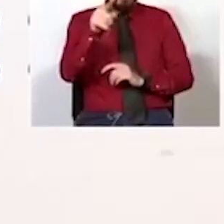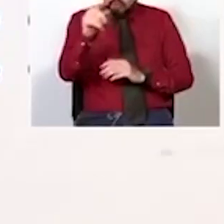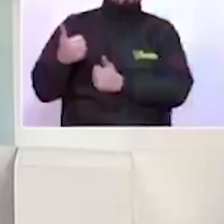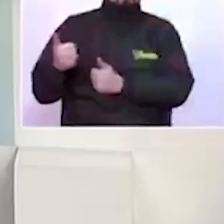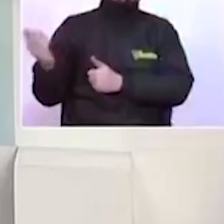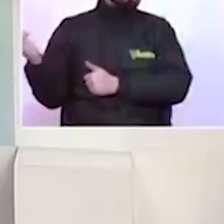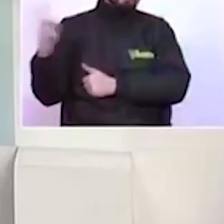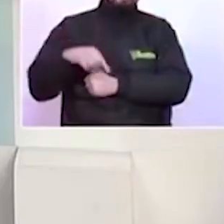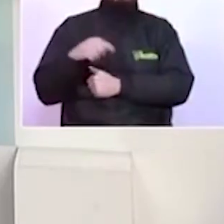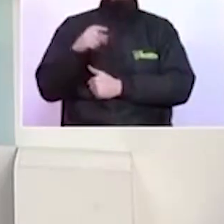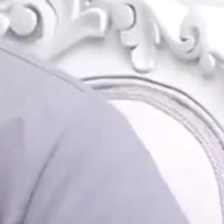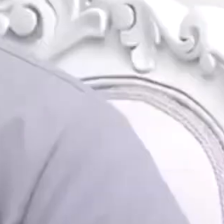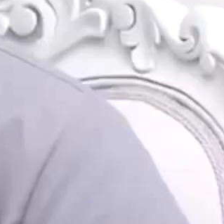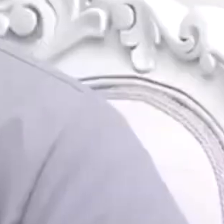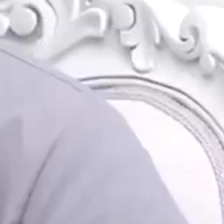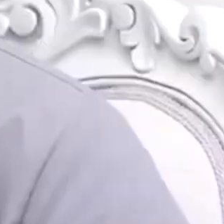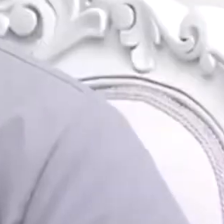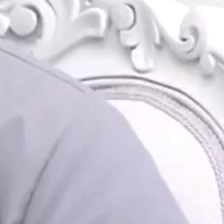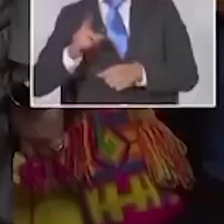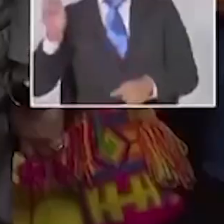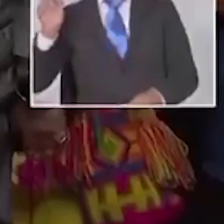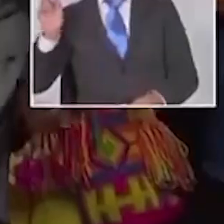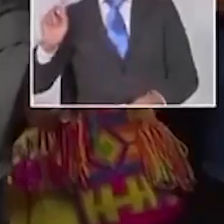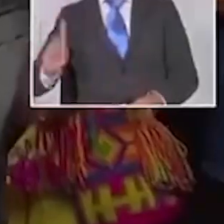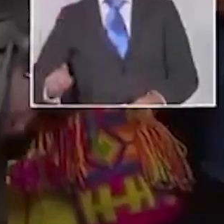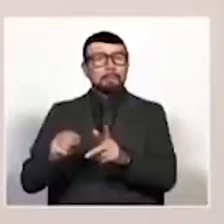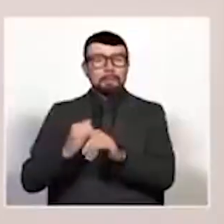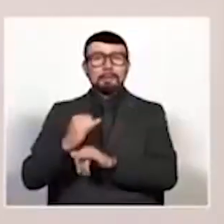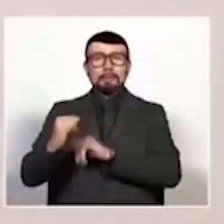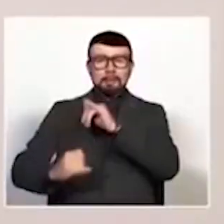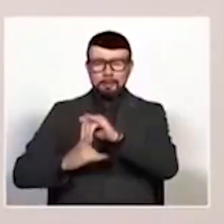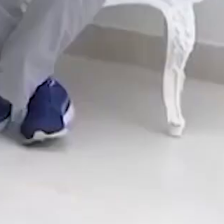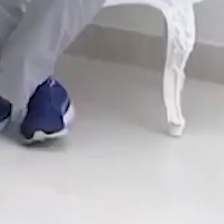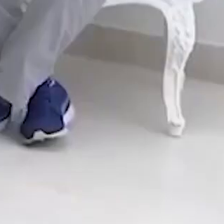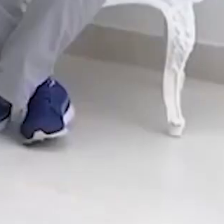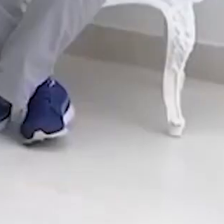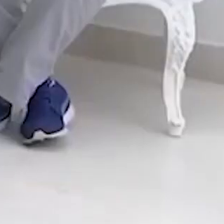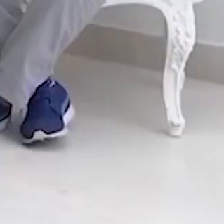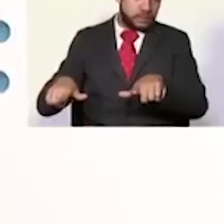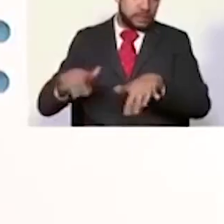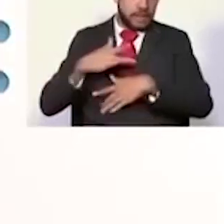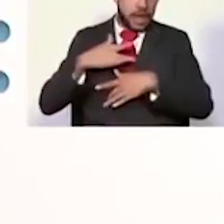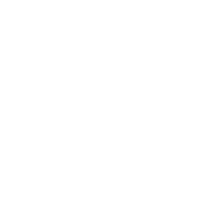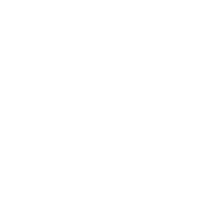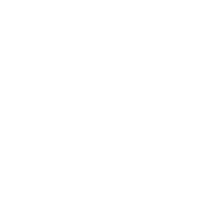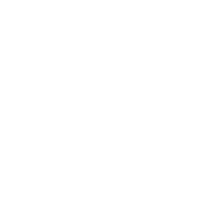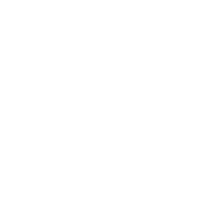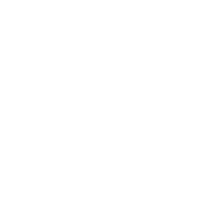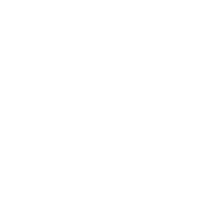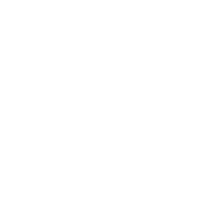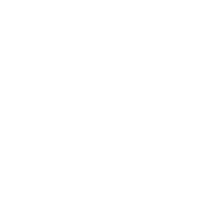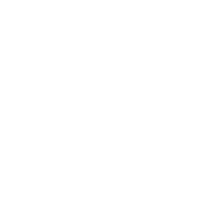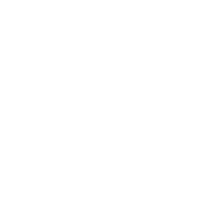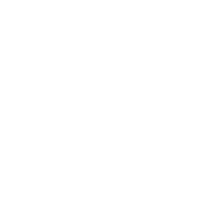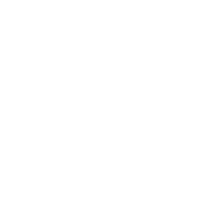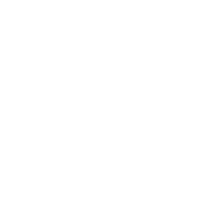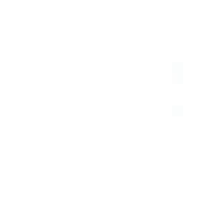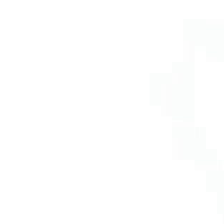un grano de arena a su salud sintoniza en conexión vital y acompáñenos en nuestras redes sociales buscando doctor rojas